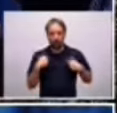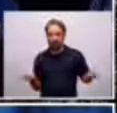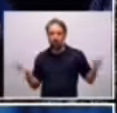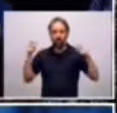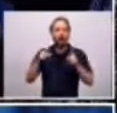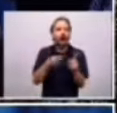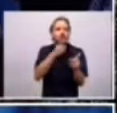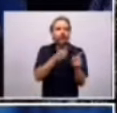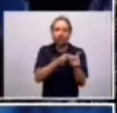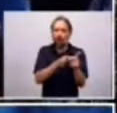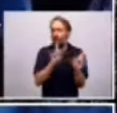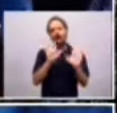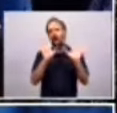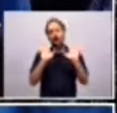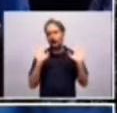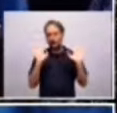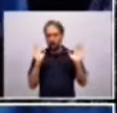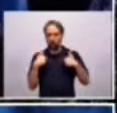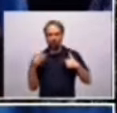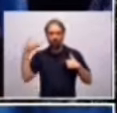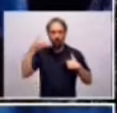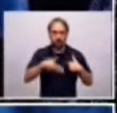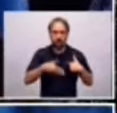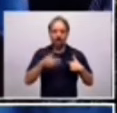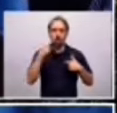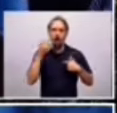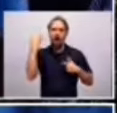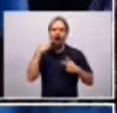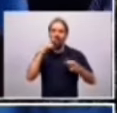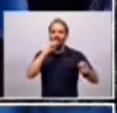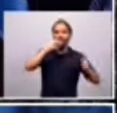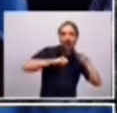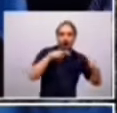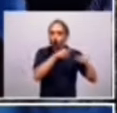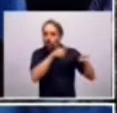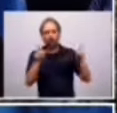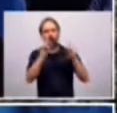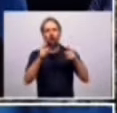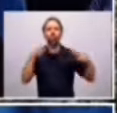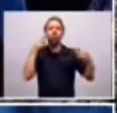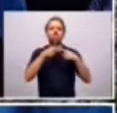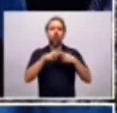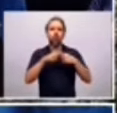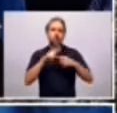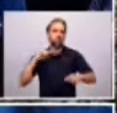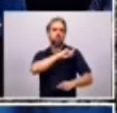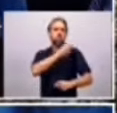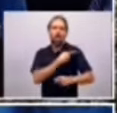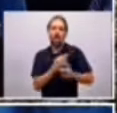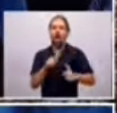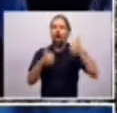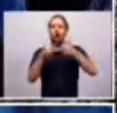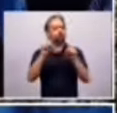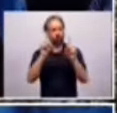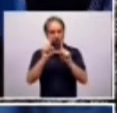de Axel Kicillof. Los gobernadores nos reunimos con ambos bloques parlamentarios de Unión por la Patria para articular acciones en defensa